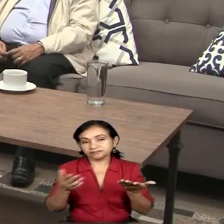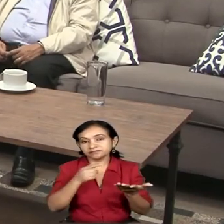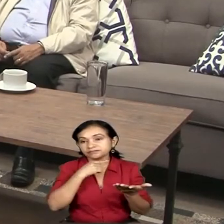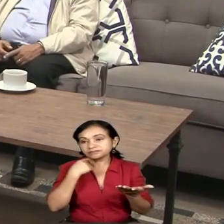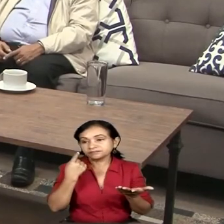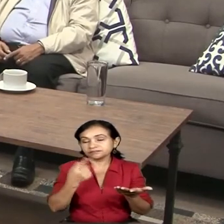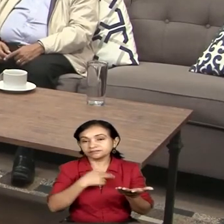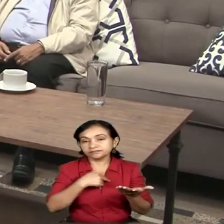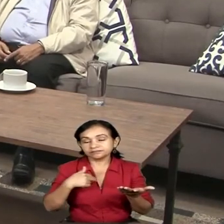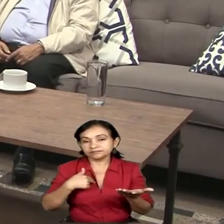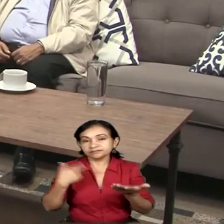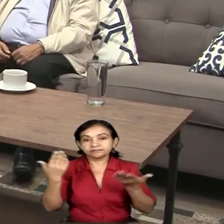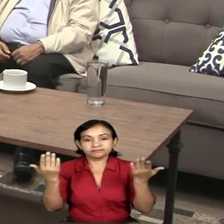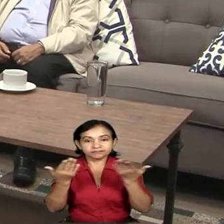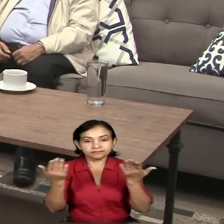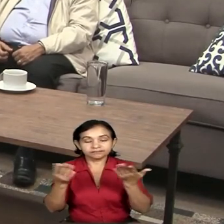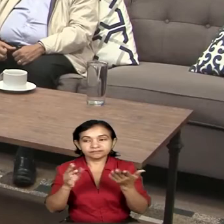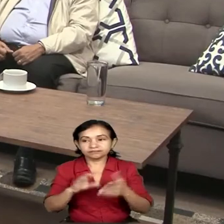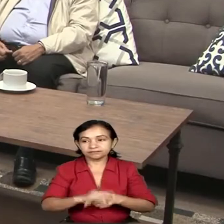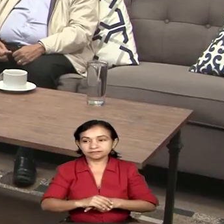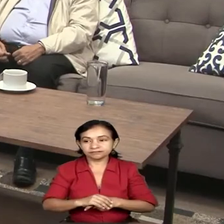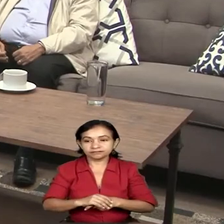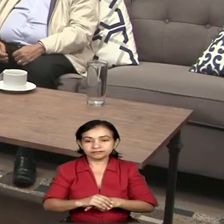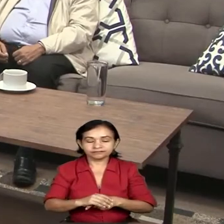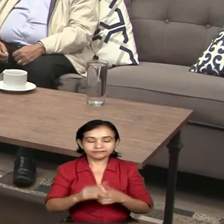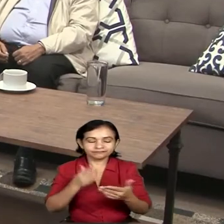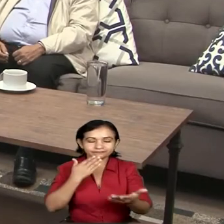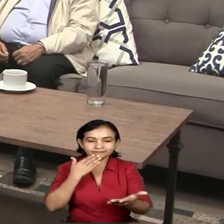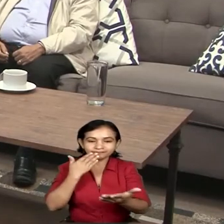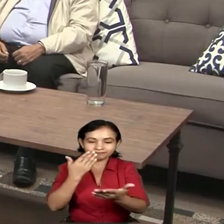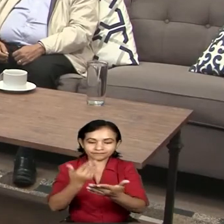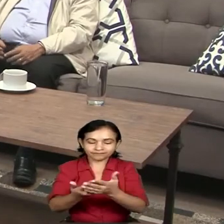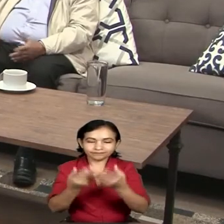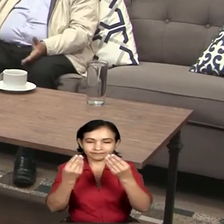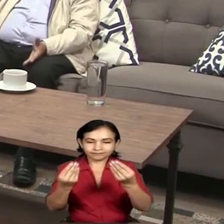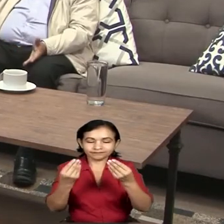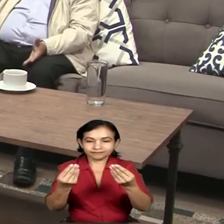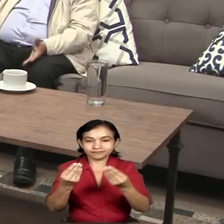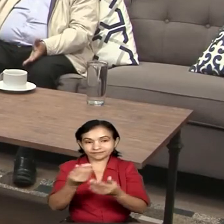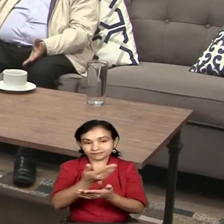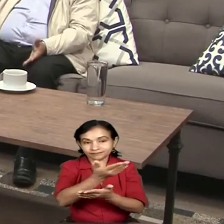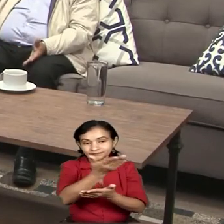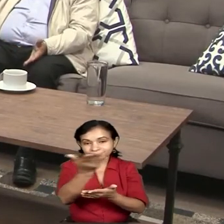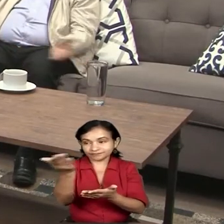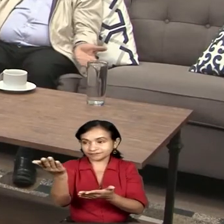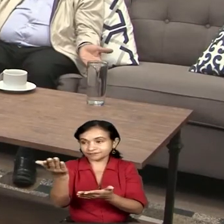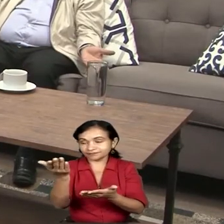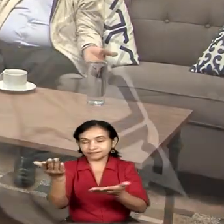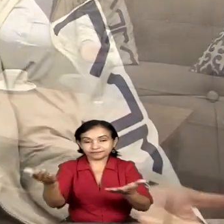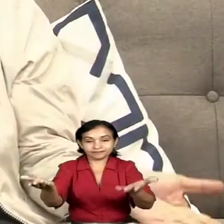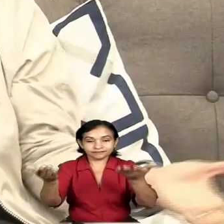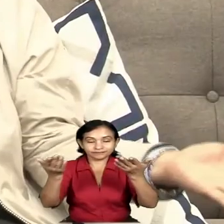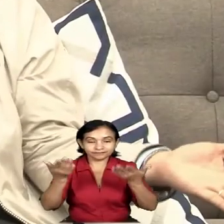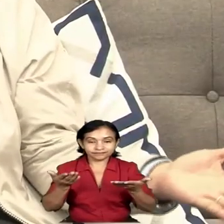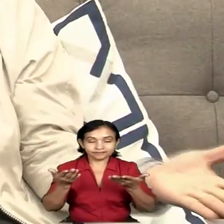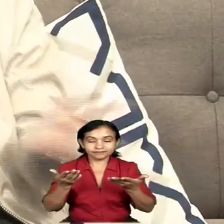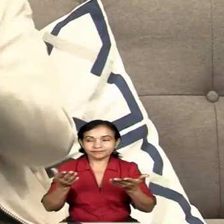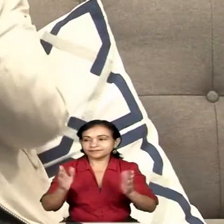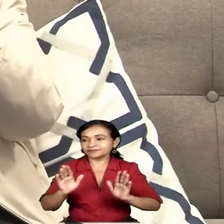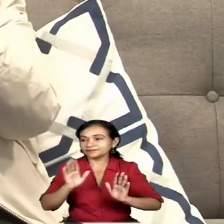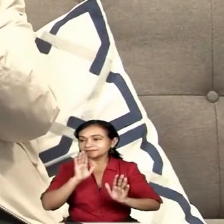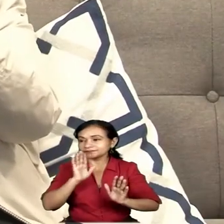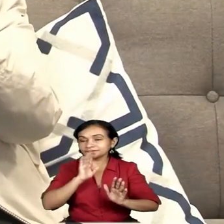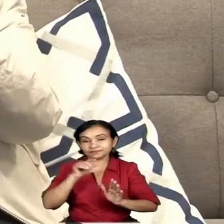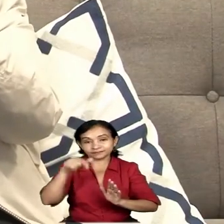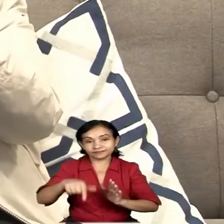con tanta vigencia esa frase. Tanta vigencia. Diputado, no me resta más que agradecer su compañía. Yo los agradezco a ustedes y permitirme un último comercial hoy a